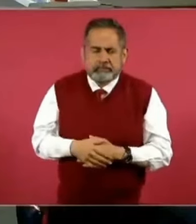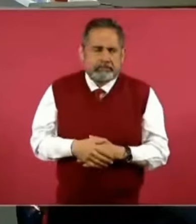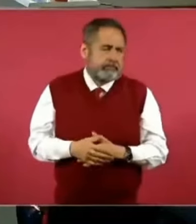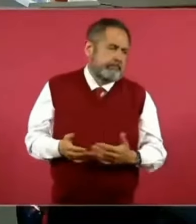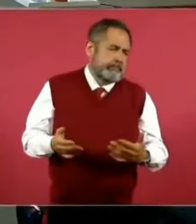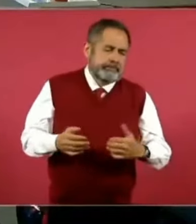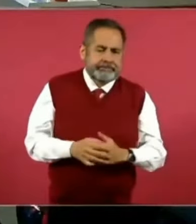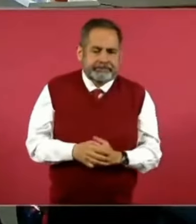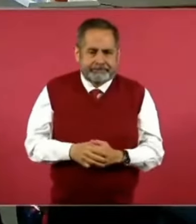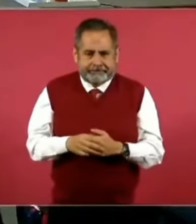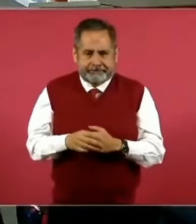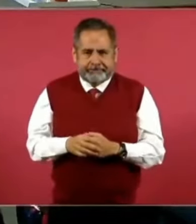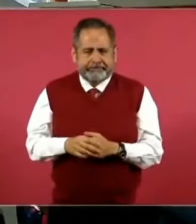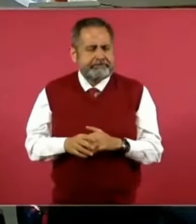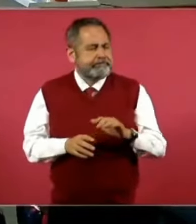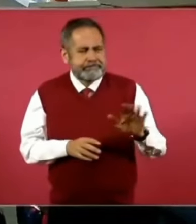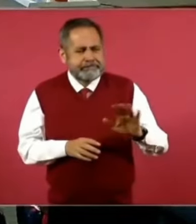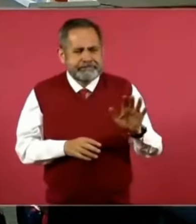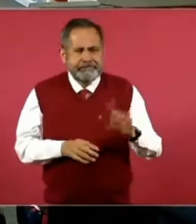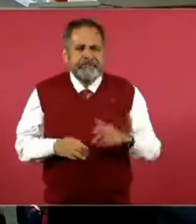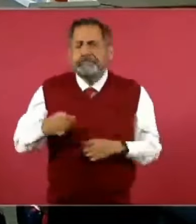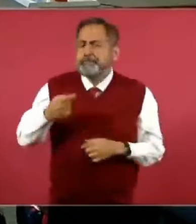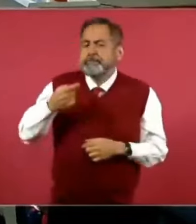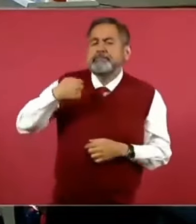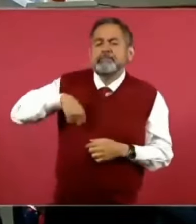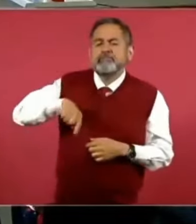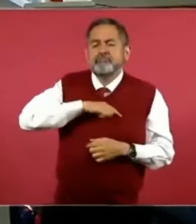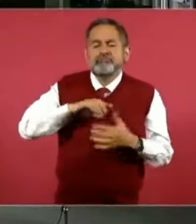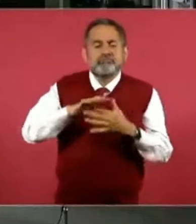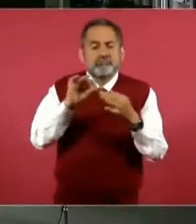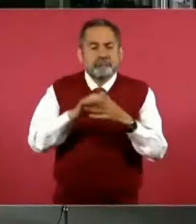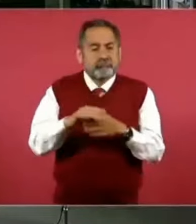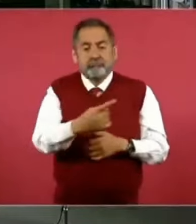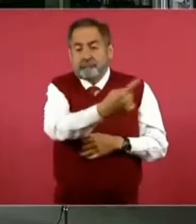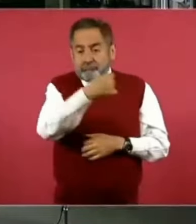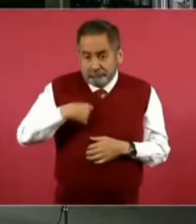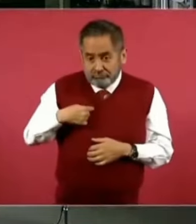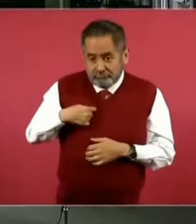este a nosotros nos